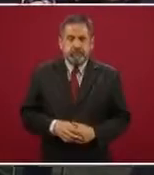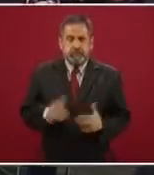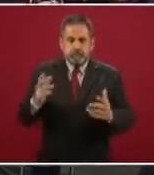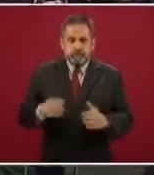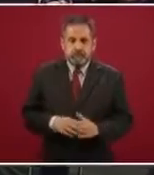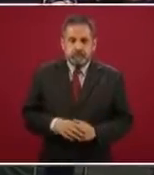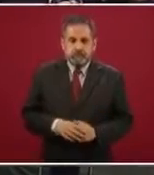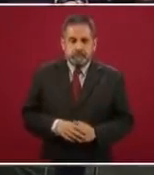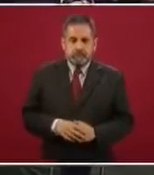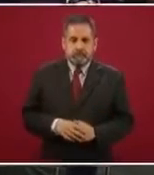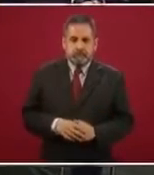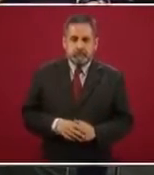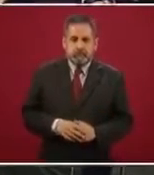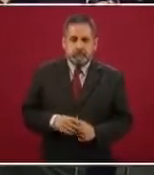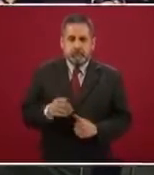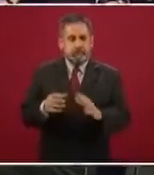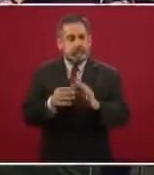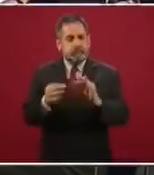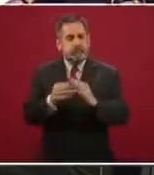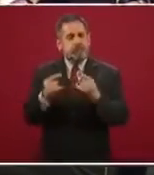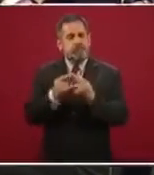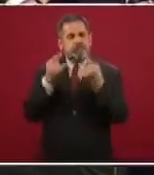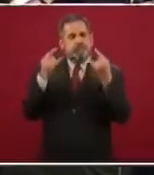bueno, pero ese es el antecedente.